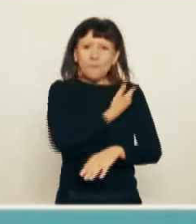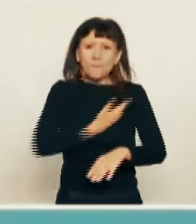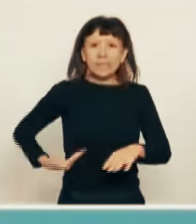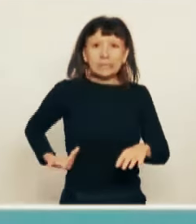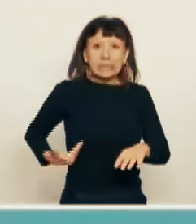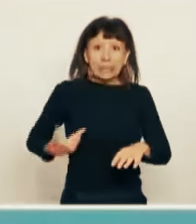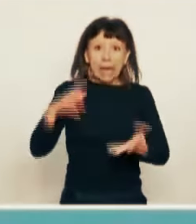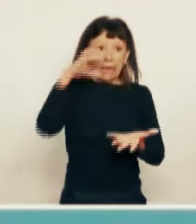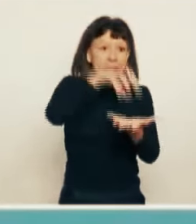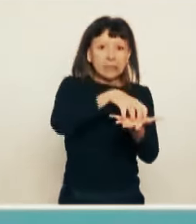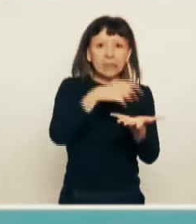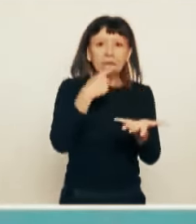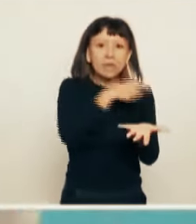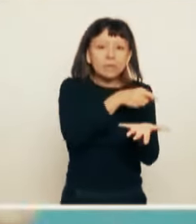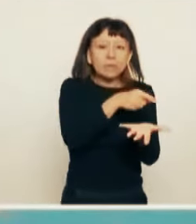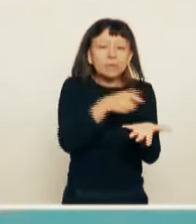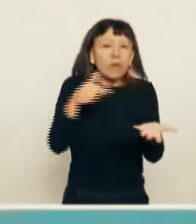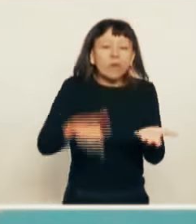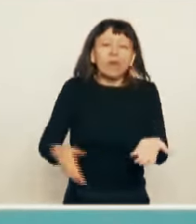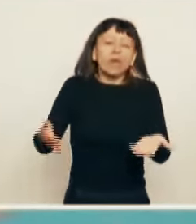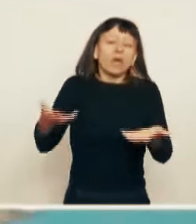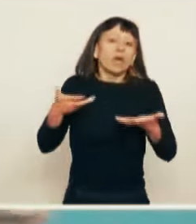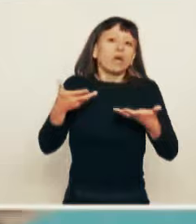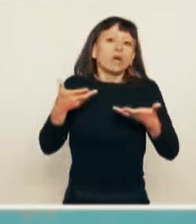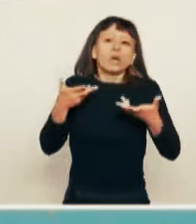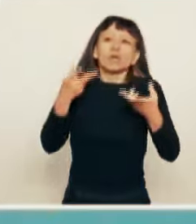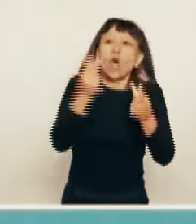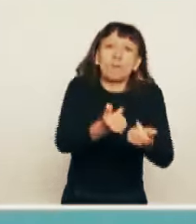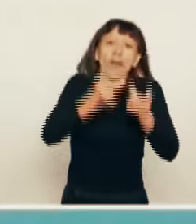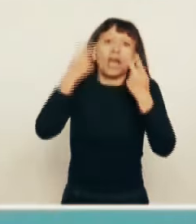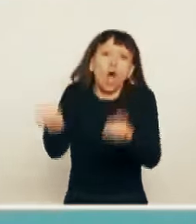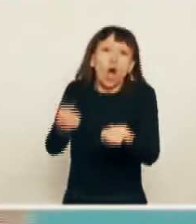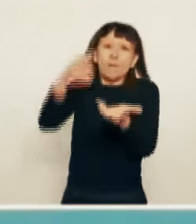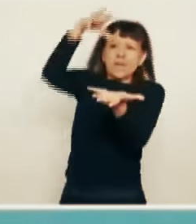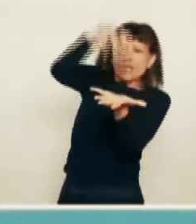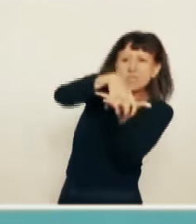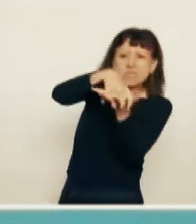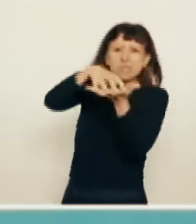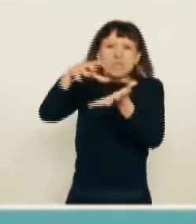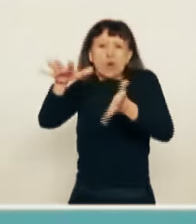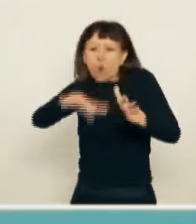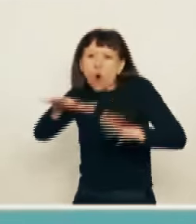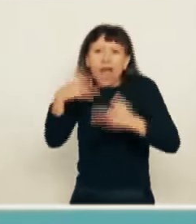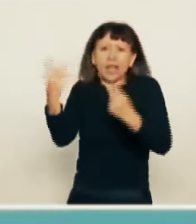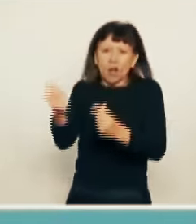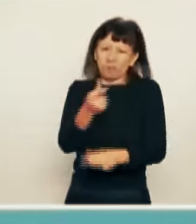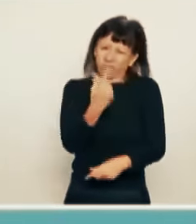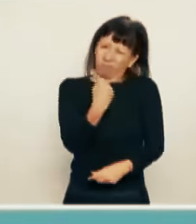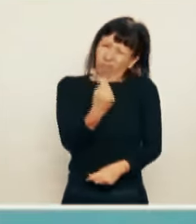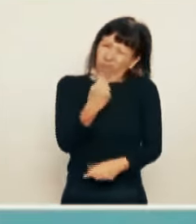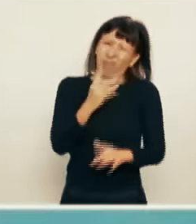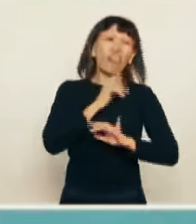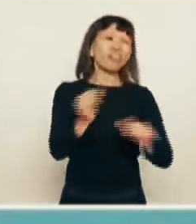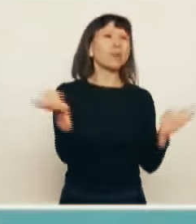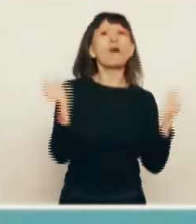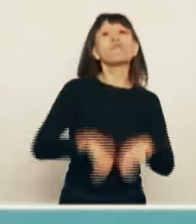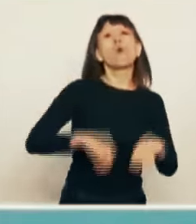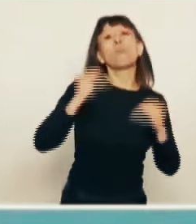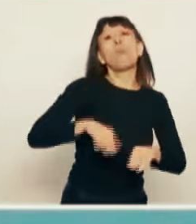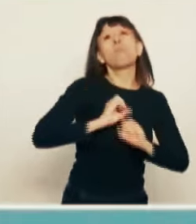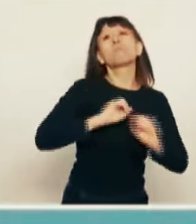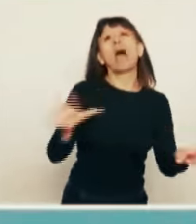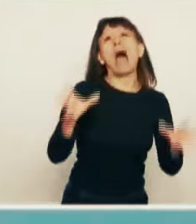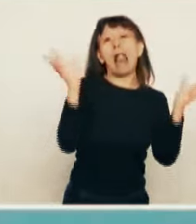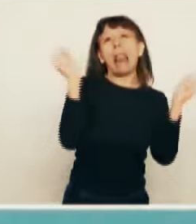cansó y no para de comprar todo lo que sea de salud, sanatorio, a su paso. ¿Cómo que te fundís? ¿Cómo que vos